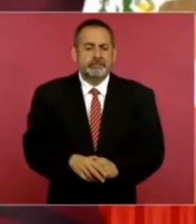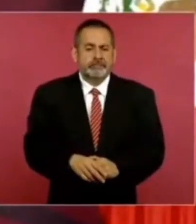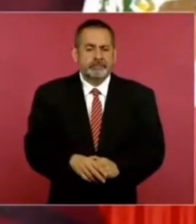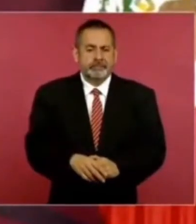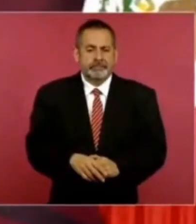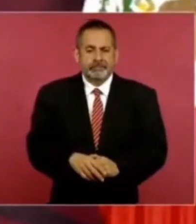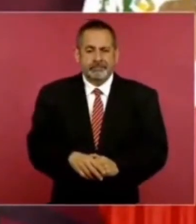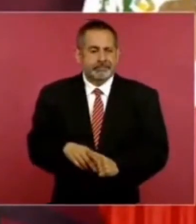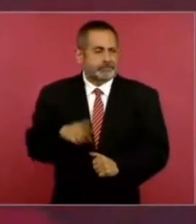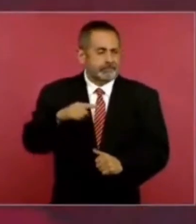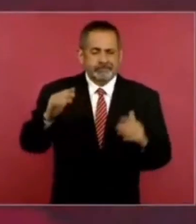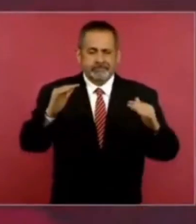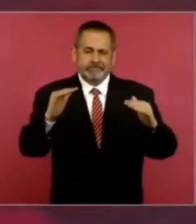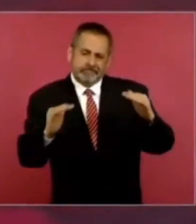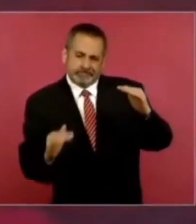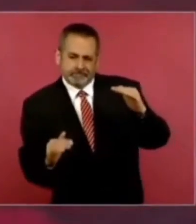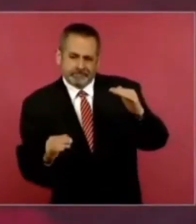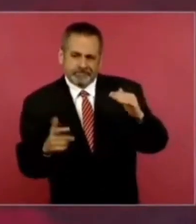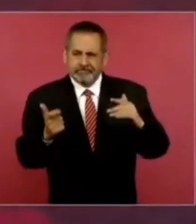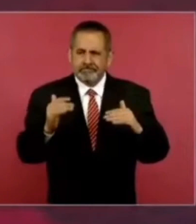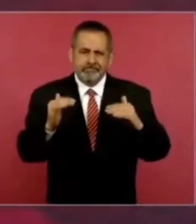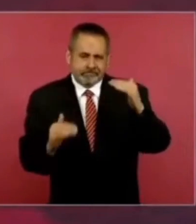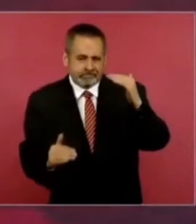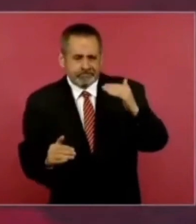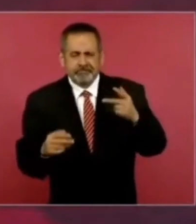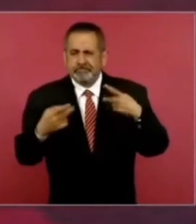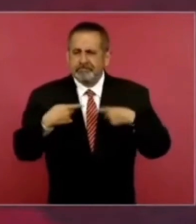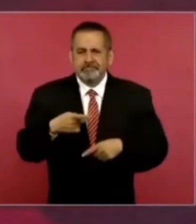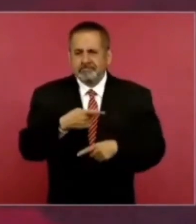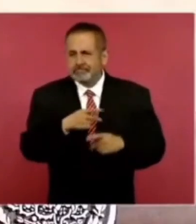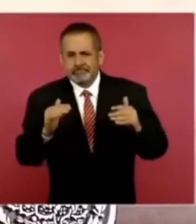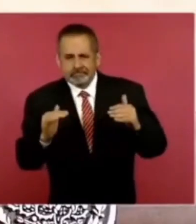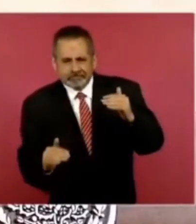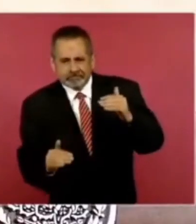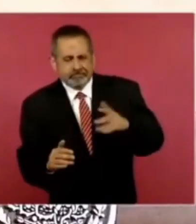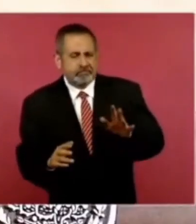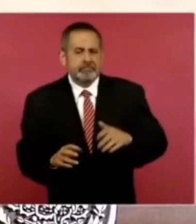de la desigualdad económica, de la pobreza,